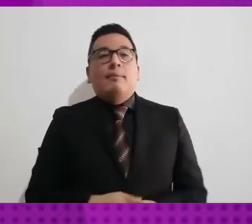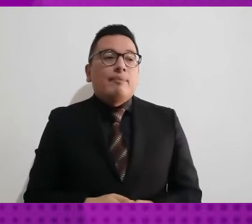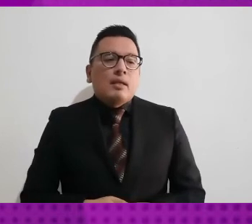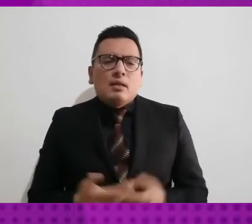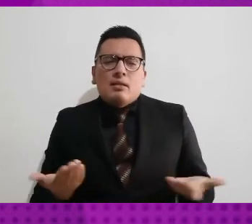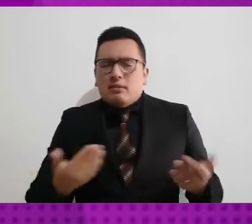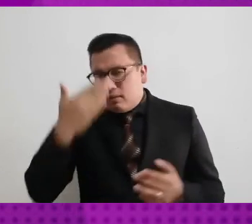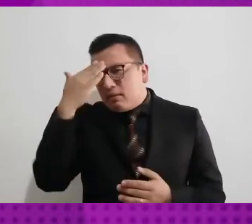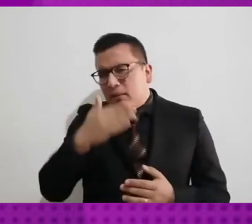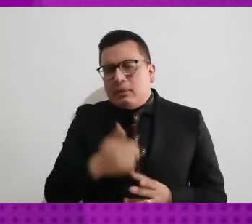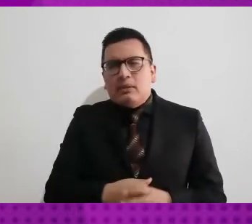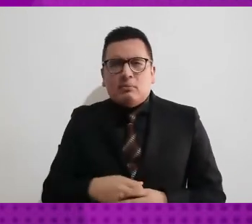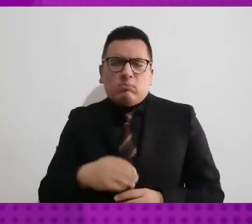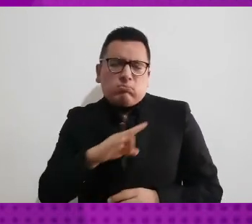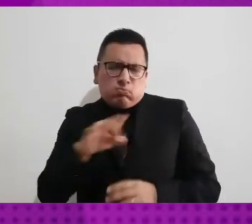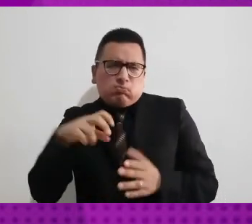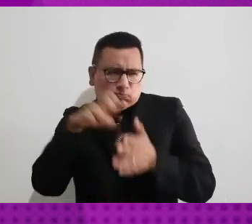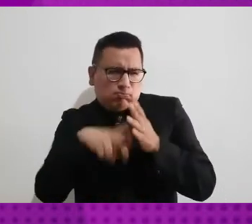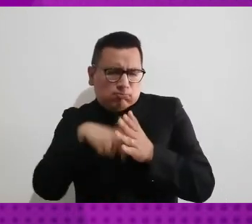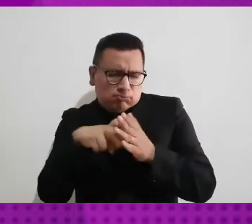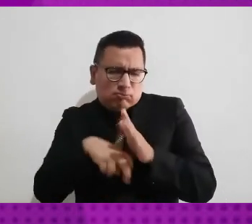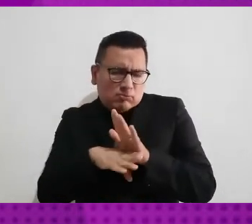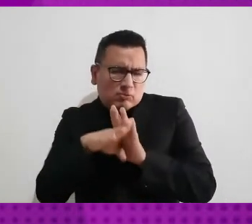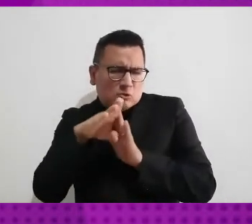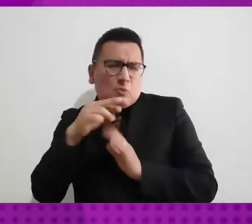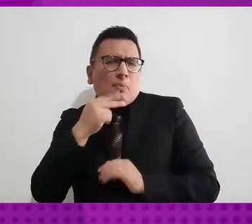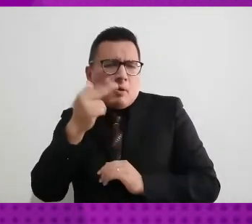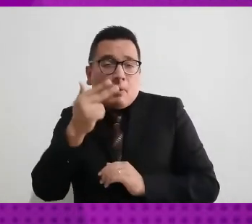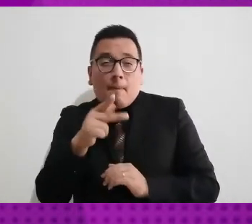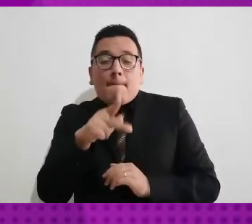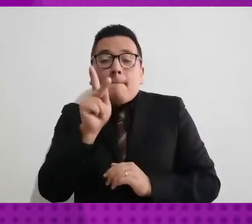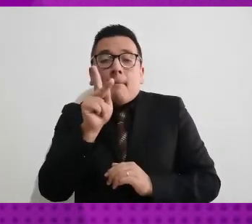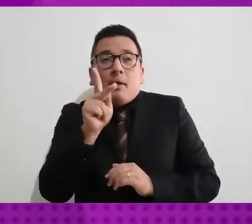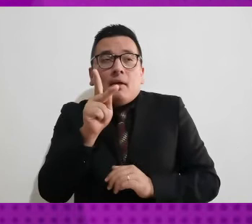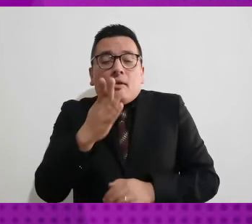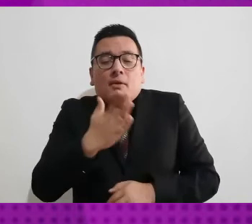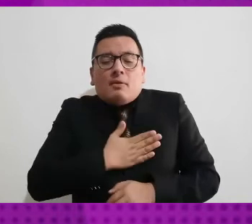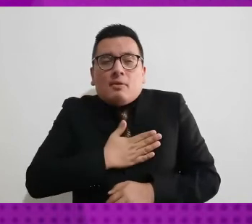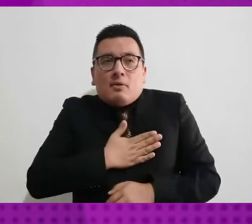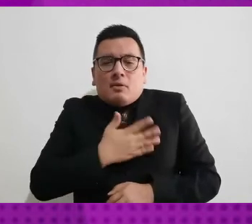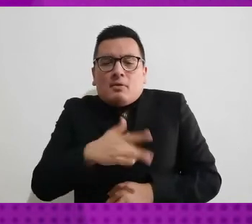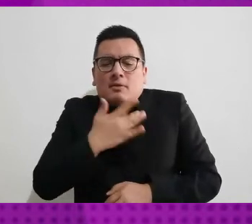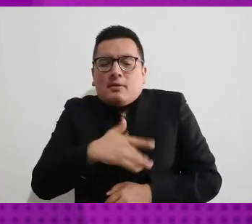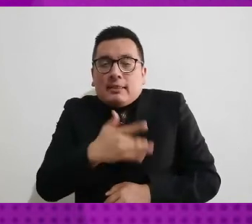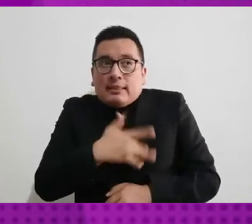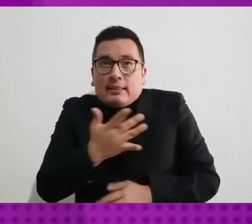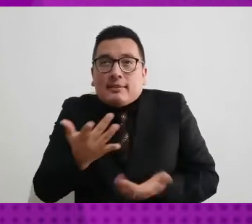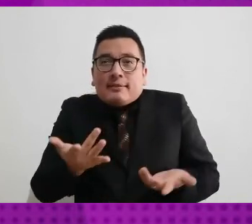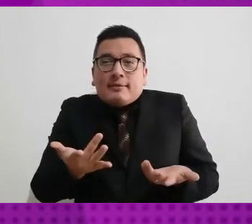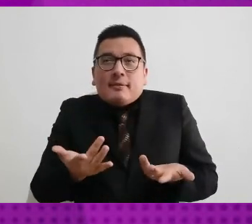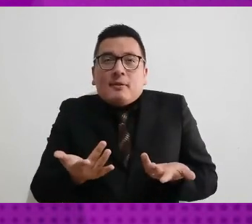oportunidad, siempre se puede contar con un mejor modelo y hacer mejor las cosas. Mi punto es que yo